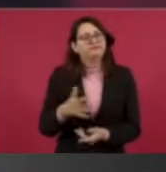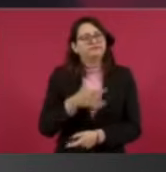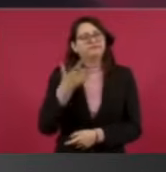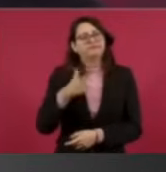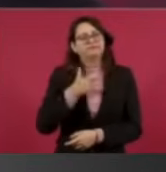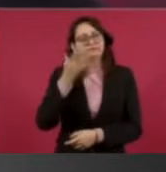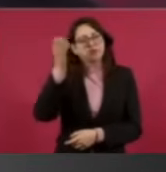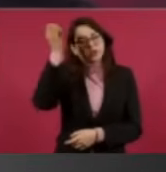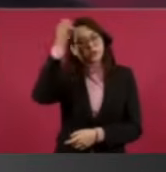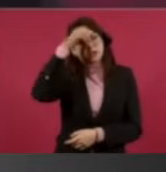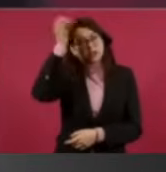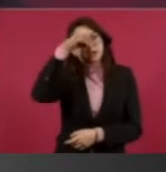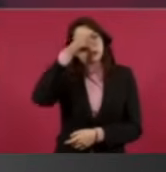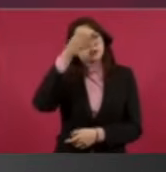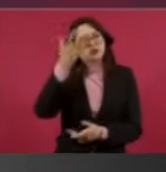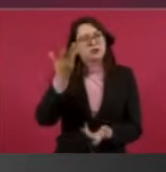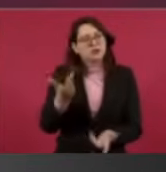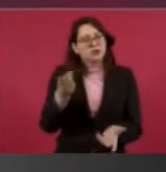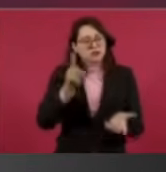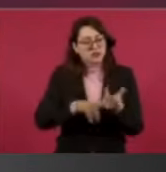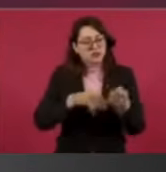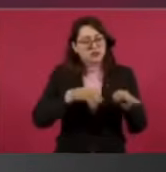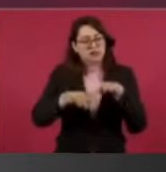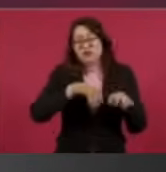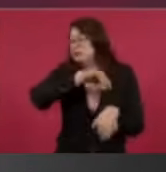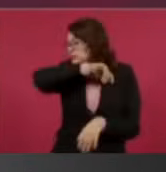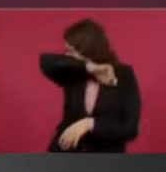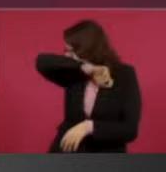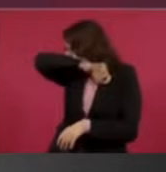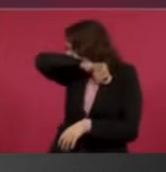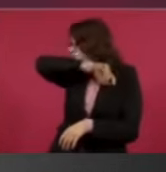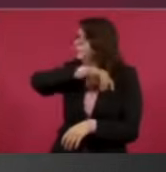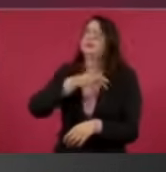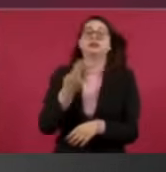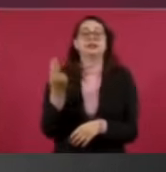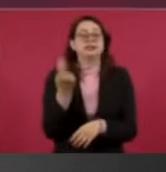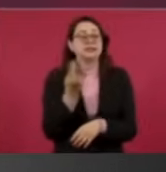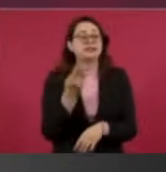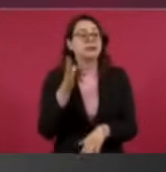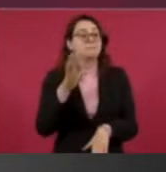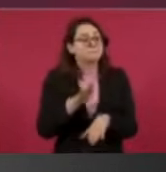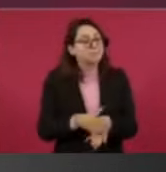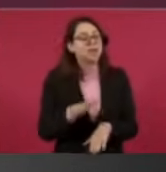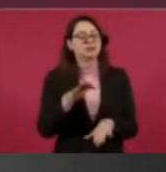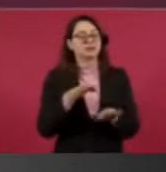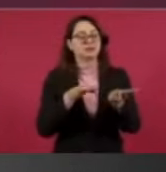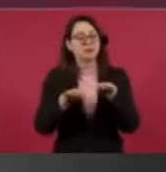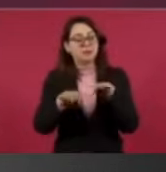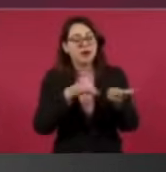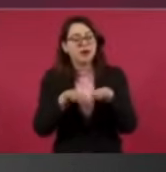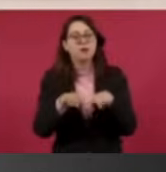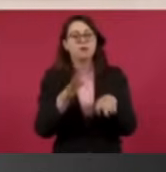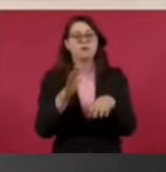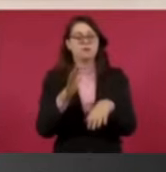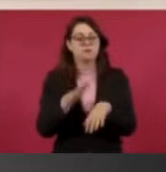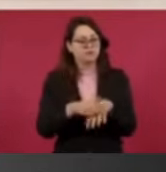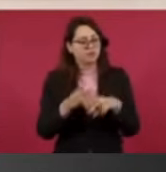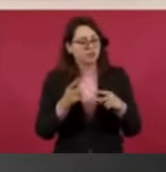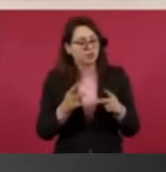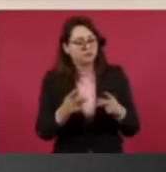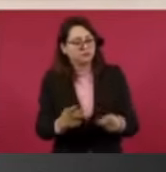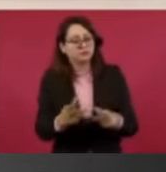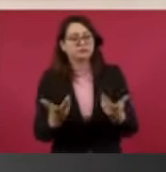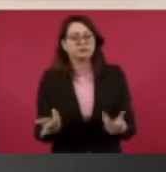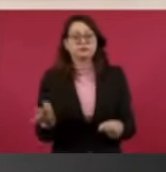sosteniendo que lo que hace falta es más trabajo y que si el trabajador